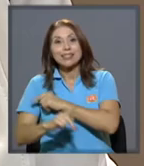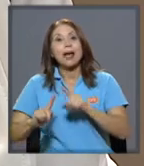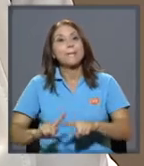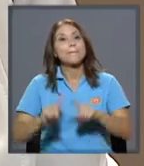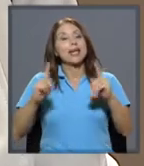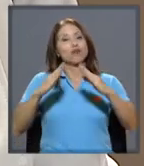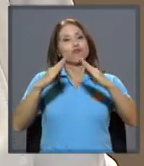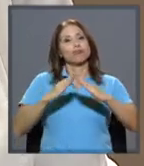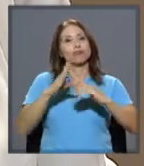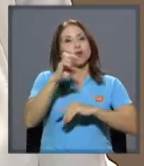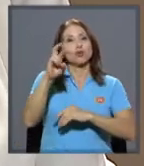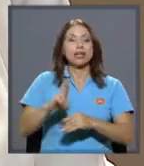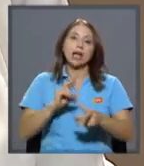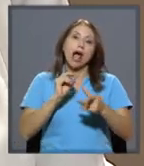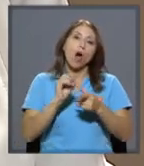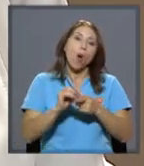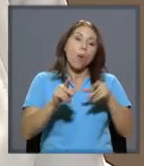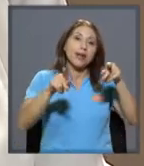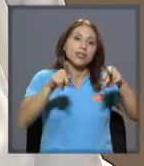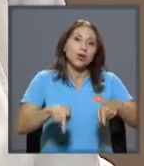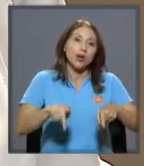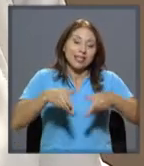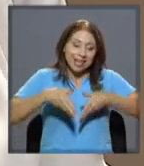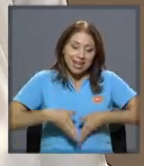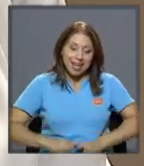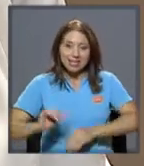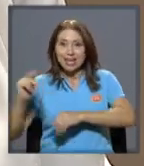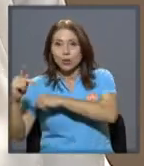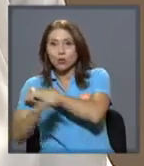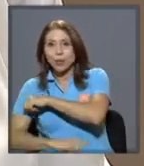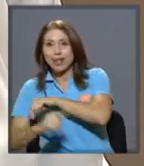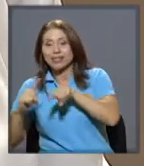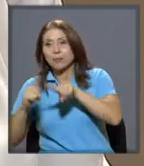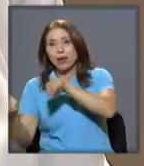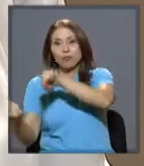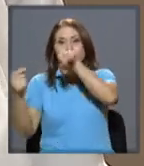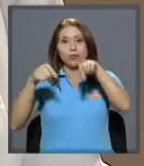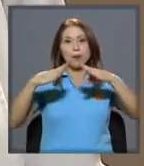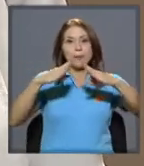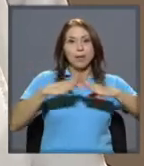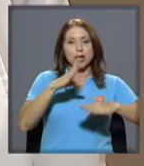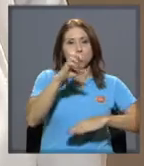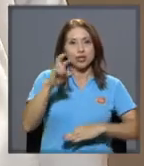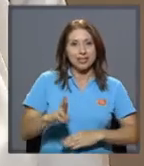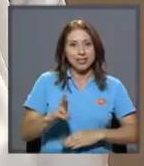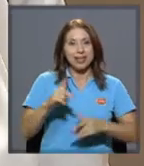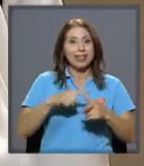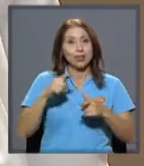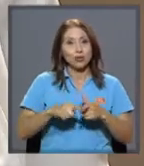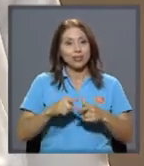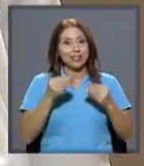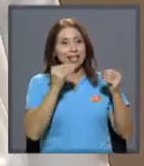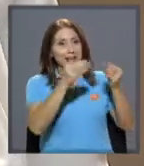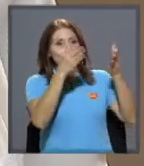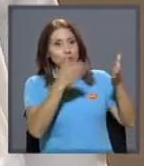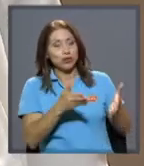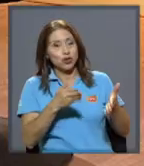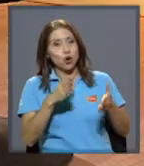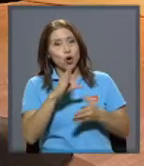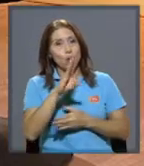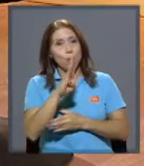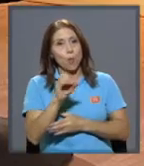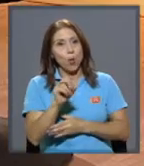Costa Rica, o bien personas nacidas en el extranjero, pero que residen en Costa Rica. Entonces, el profesor Bonilla o Silvia Paul